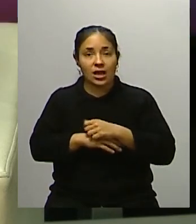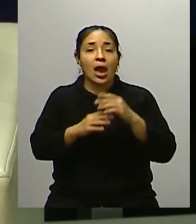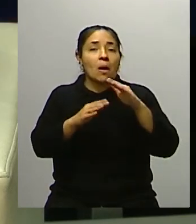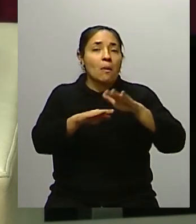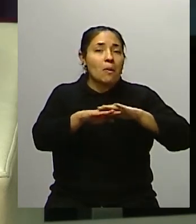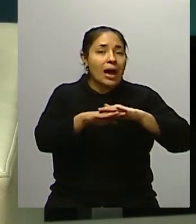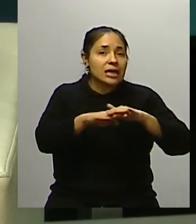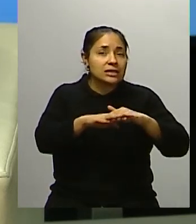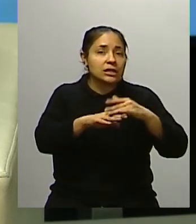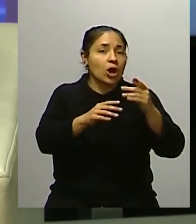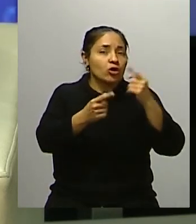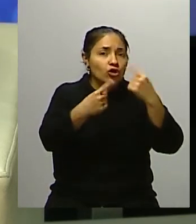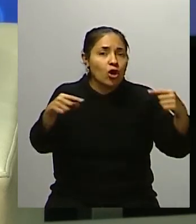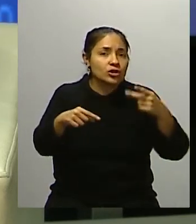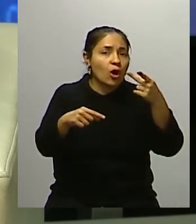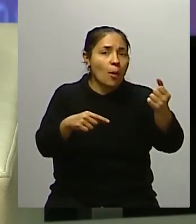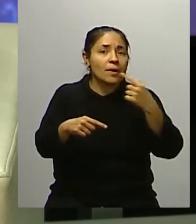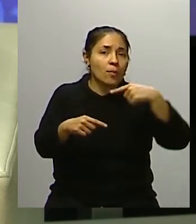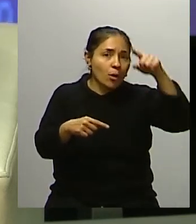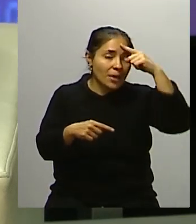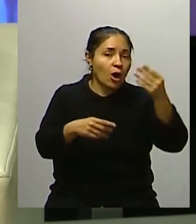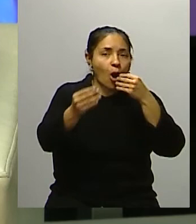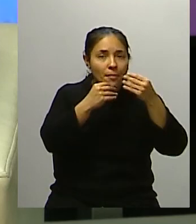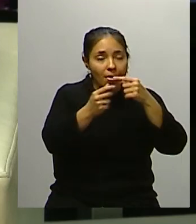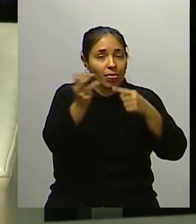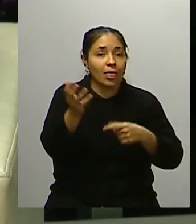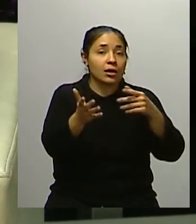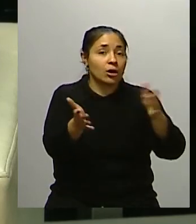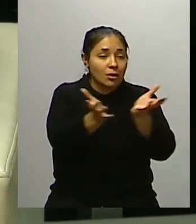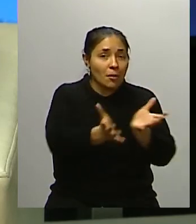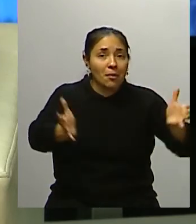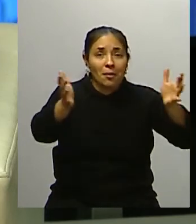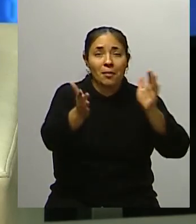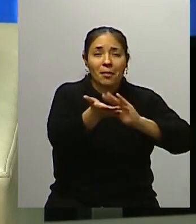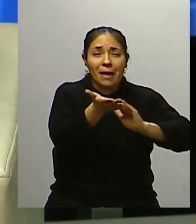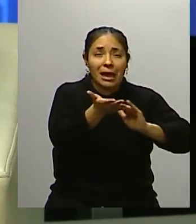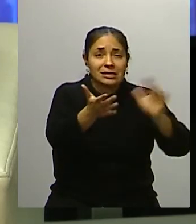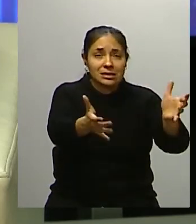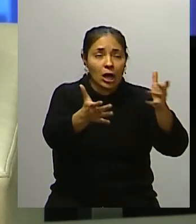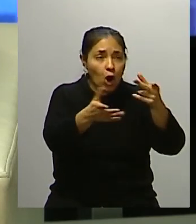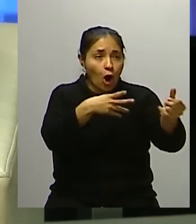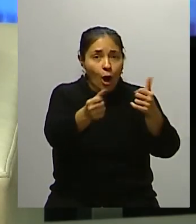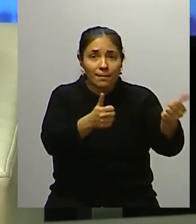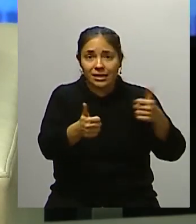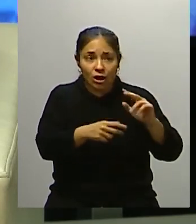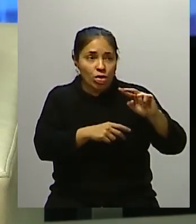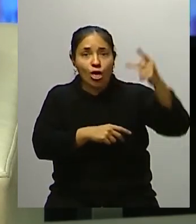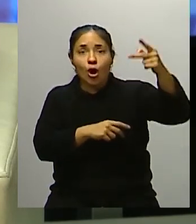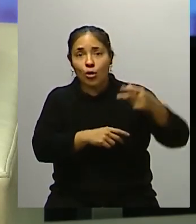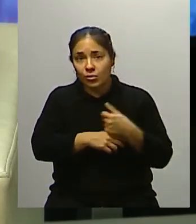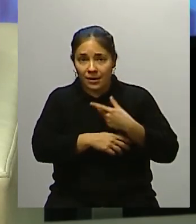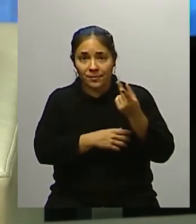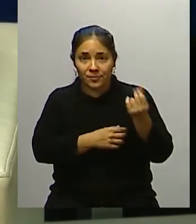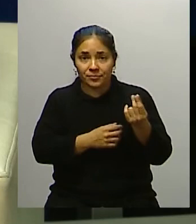básica, Claro. que aproximadamente está en 95. Es el doble. Y la canasta básica, cuando los índices y los porcentajes de INDEC hablan de canasta